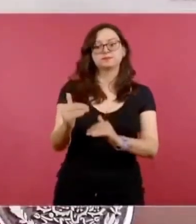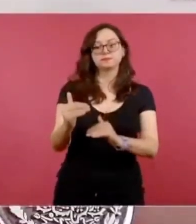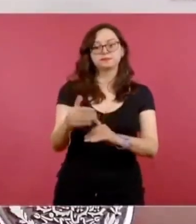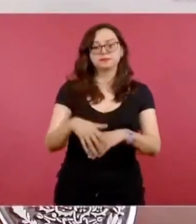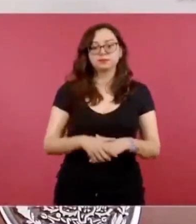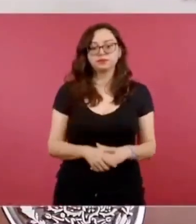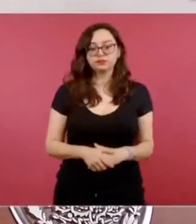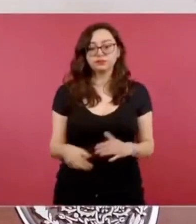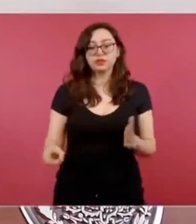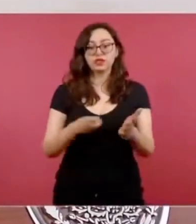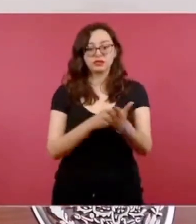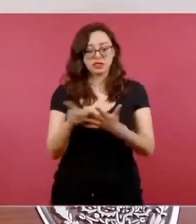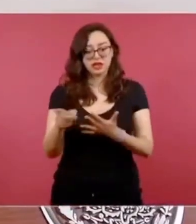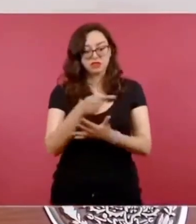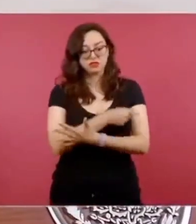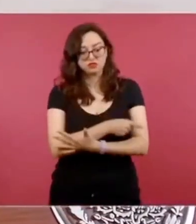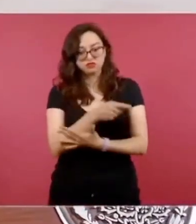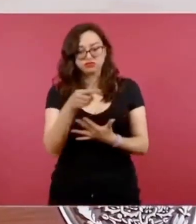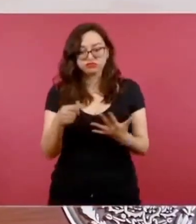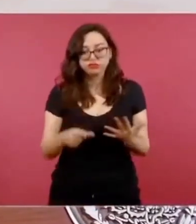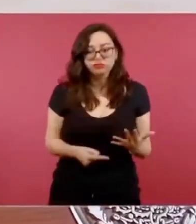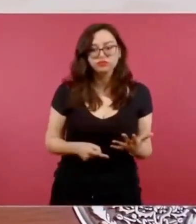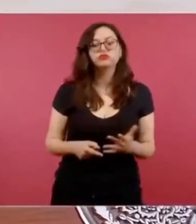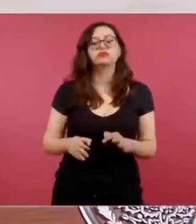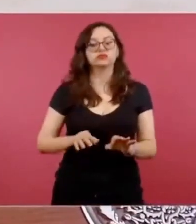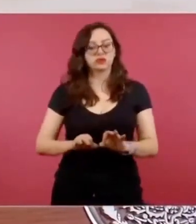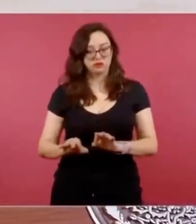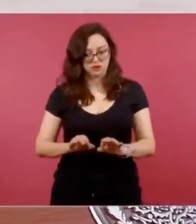las prestaciones sociales,